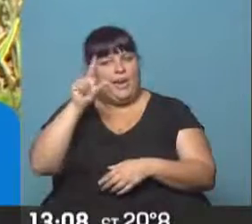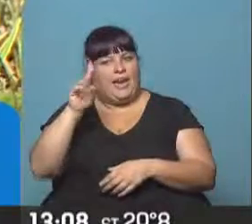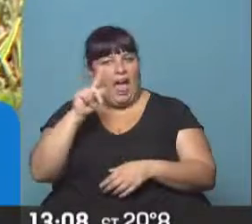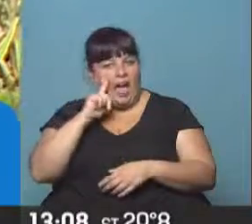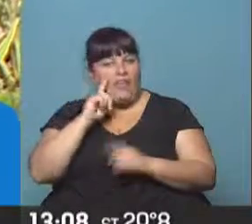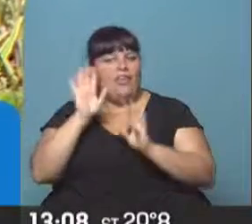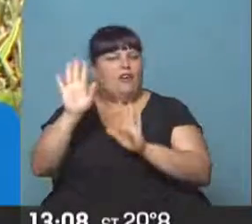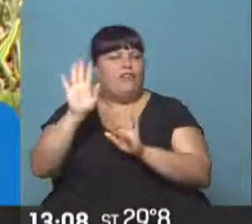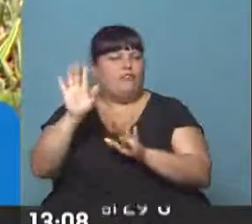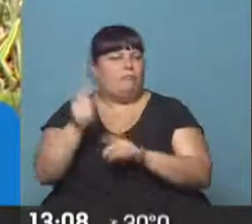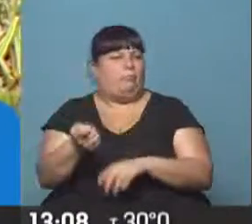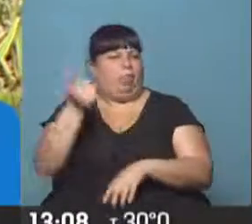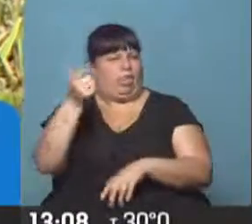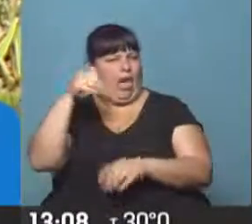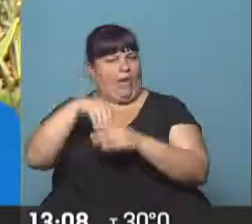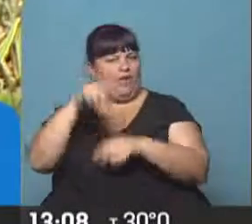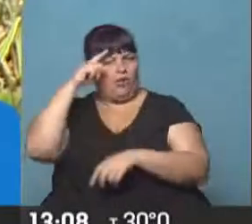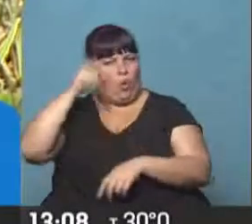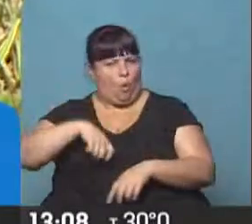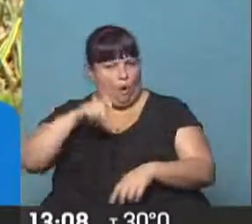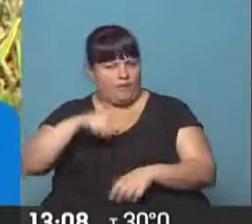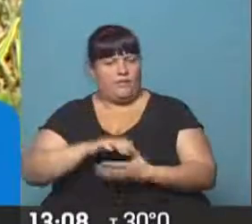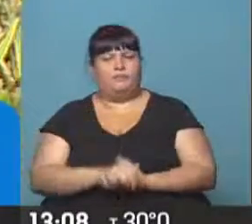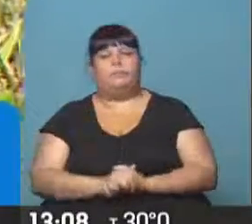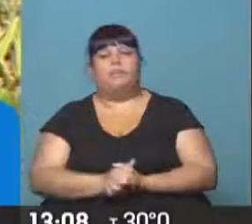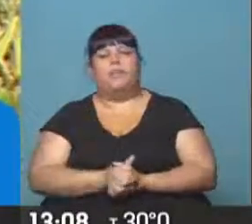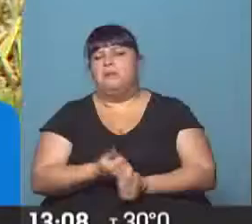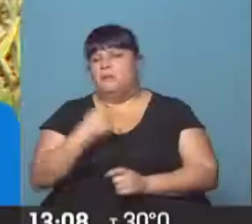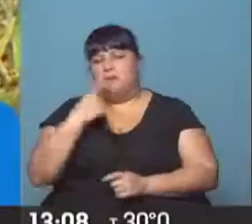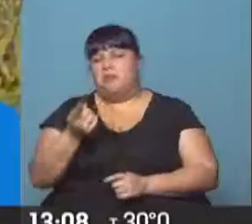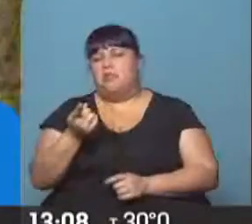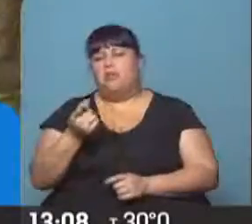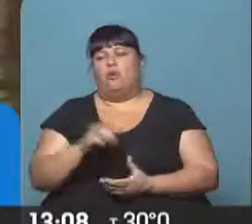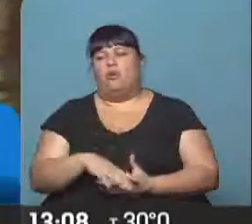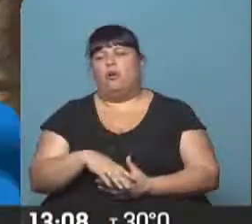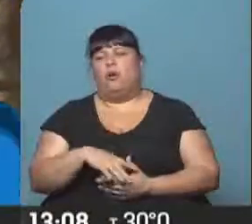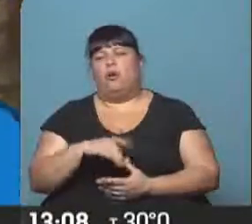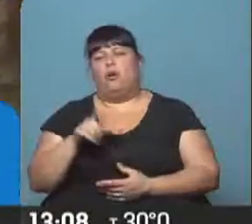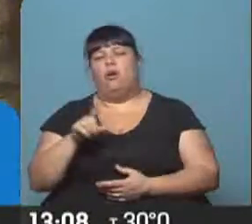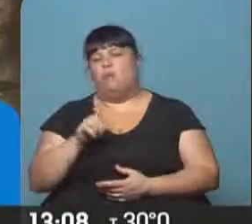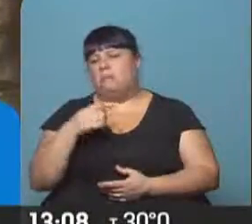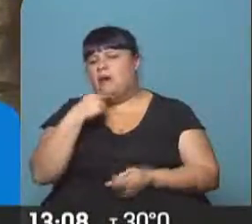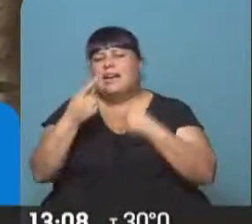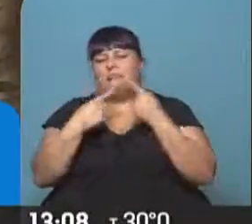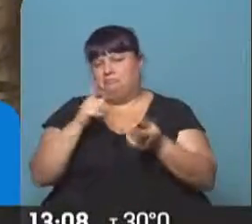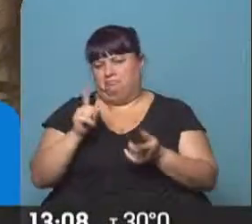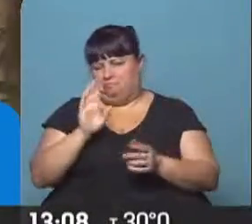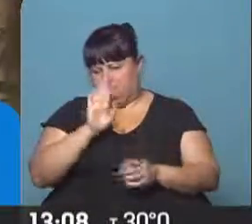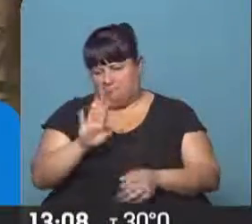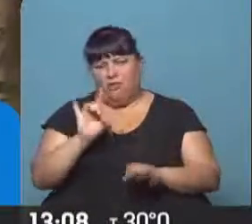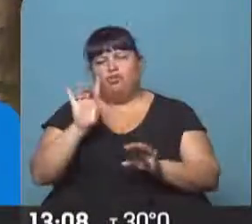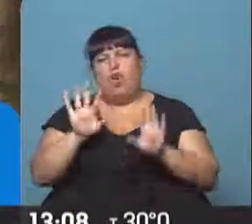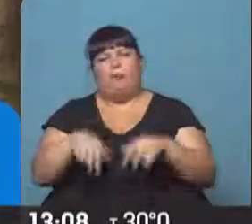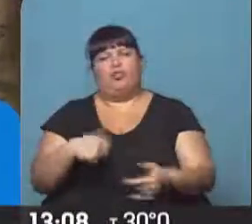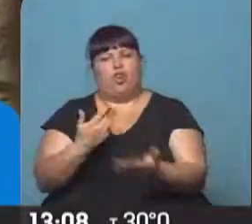quien permaneció un breve tiempo en el juzgado y se negó a dar respuestas y presentó